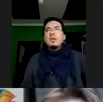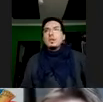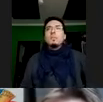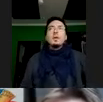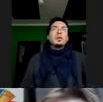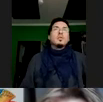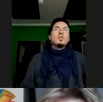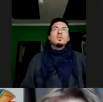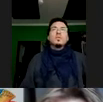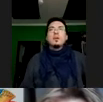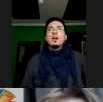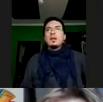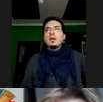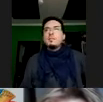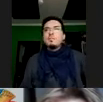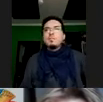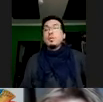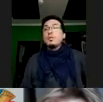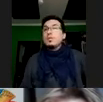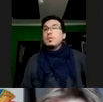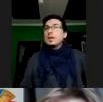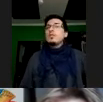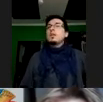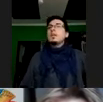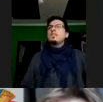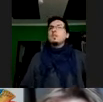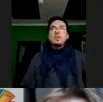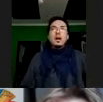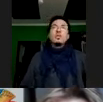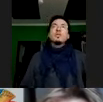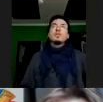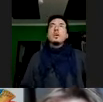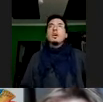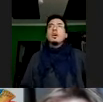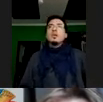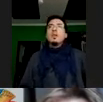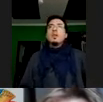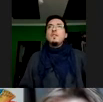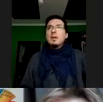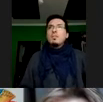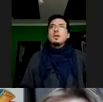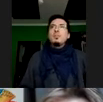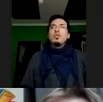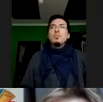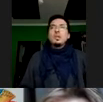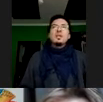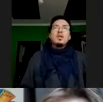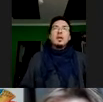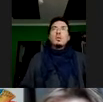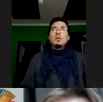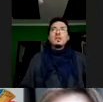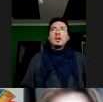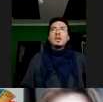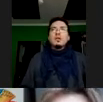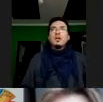las medidas de los pernos, la profundidad que deben estar insertados, la viga, por ejemplo, el nombre de esta viga,